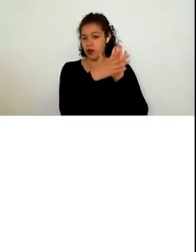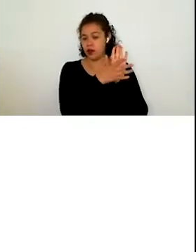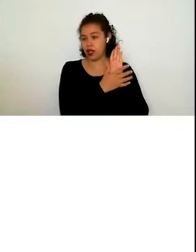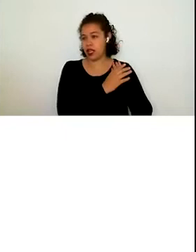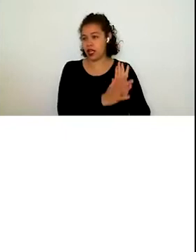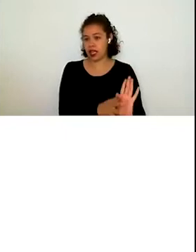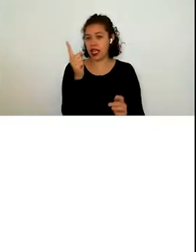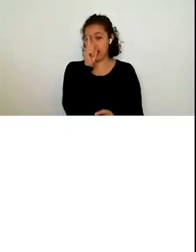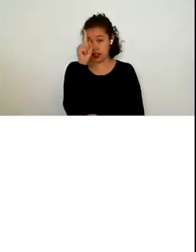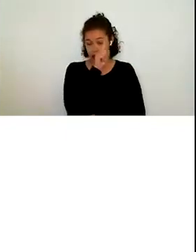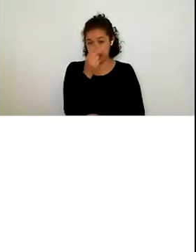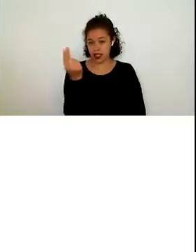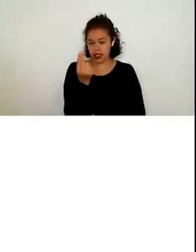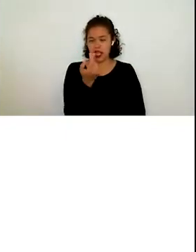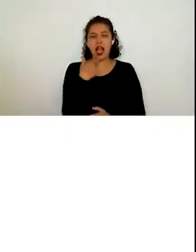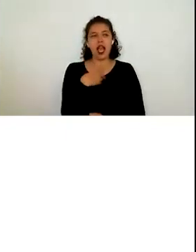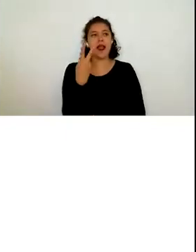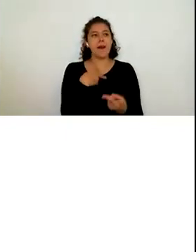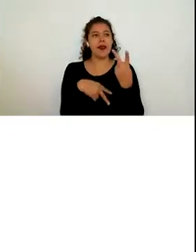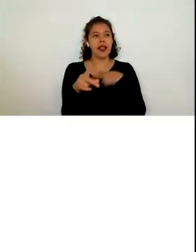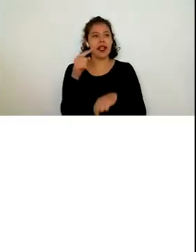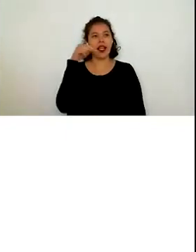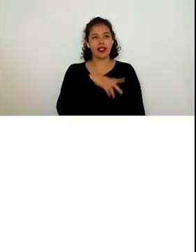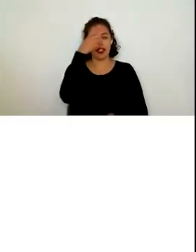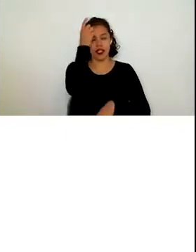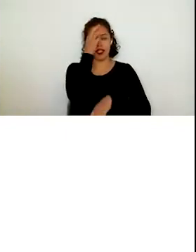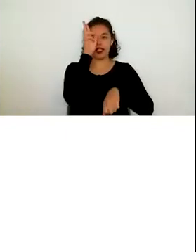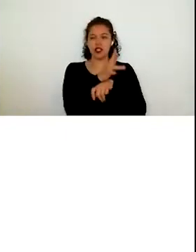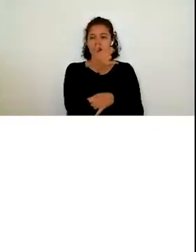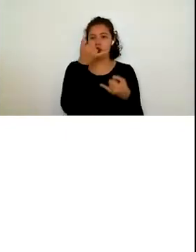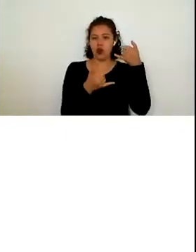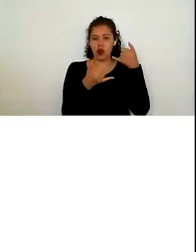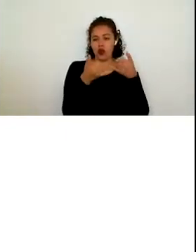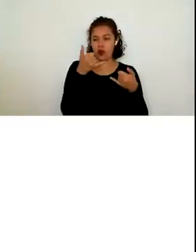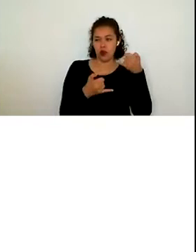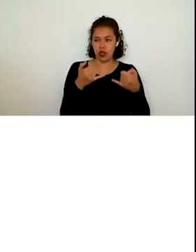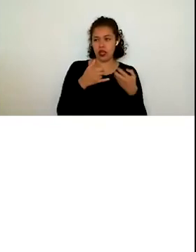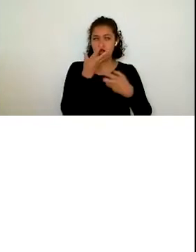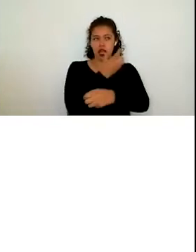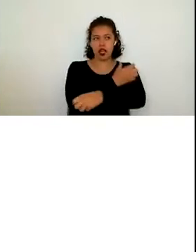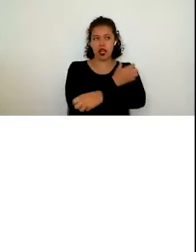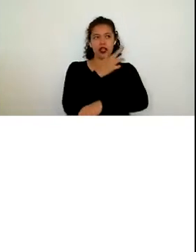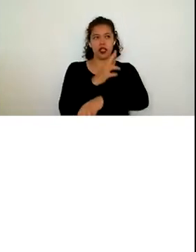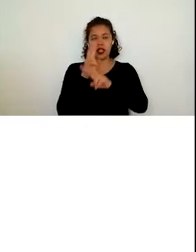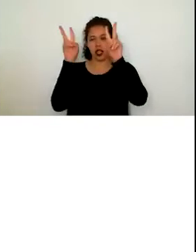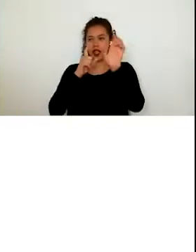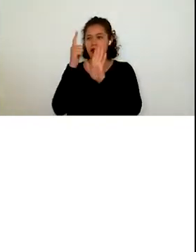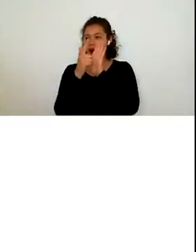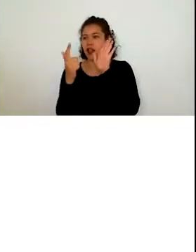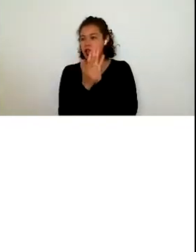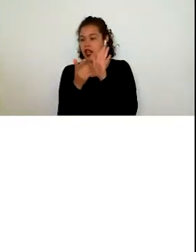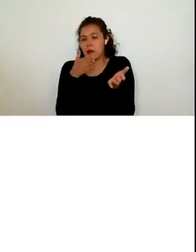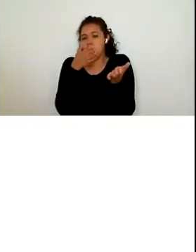entonces se pueden acercar a la Dirección Jurídica, la Coordinación de Asuntos Legales, y